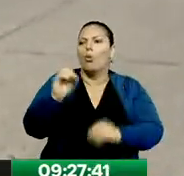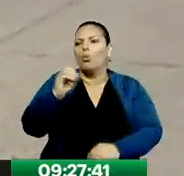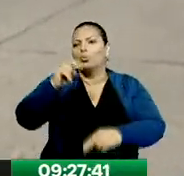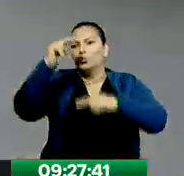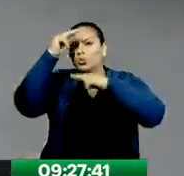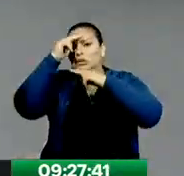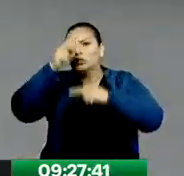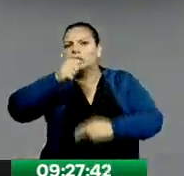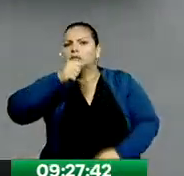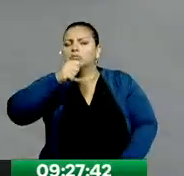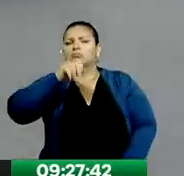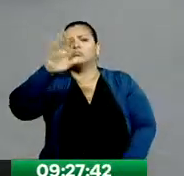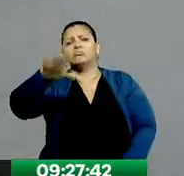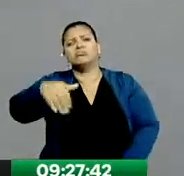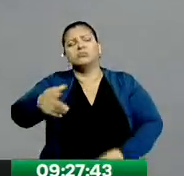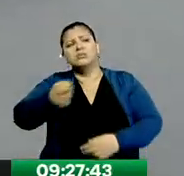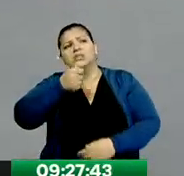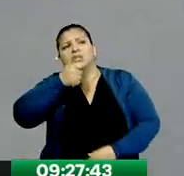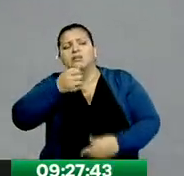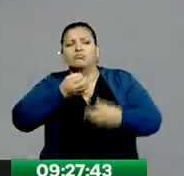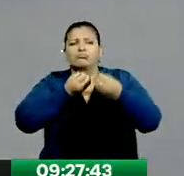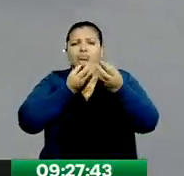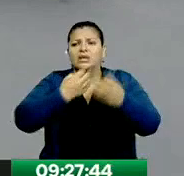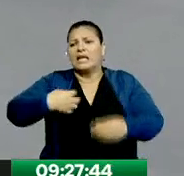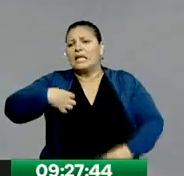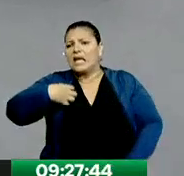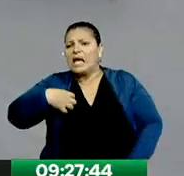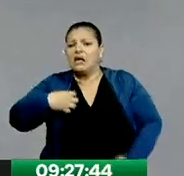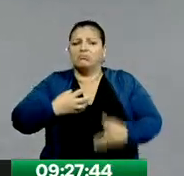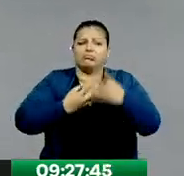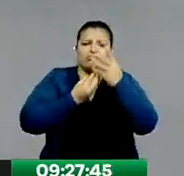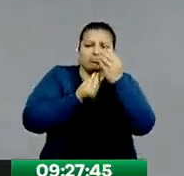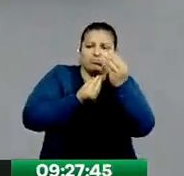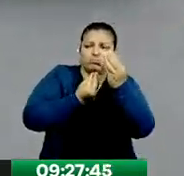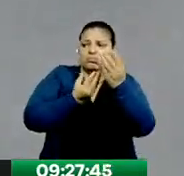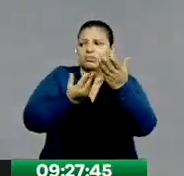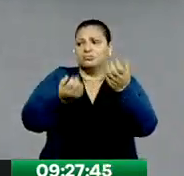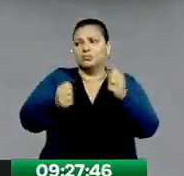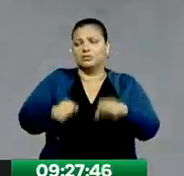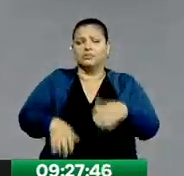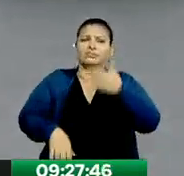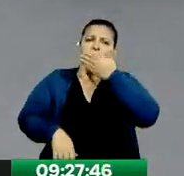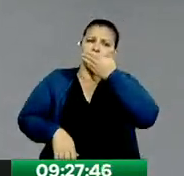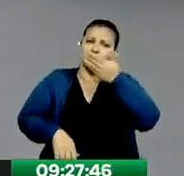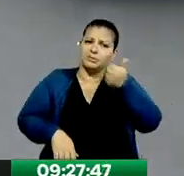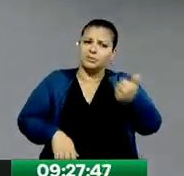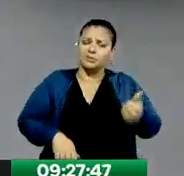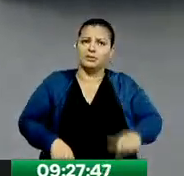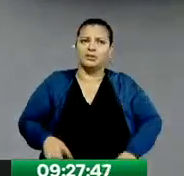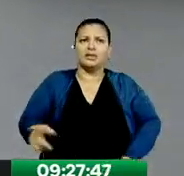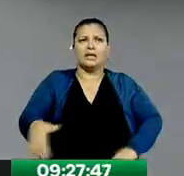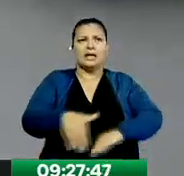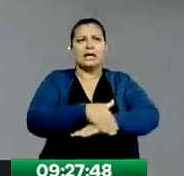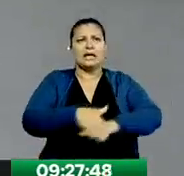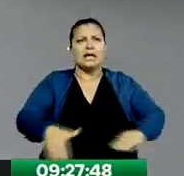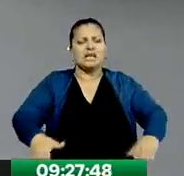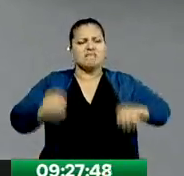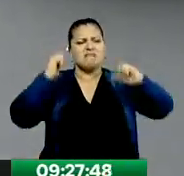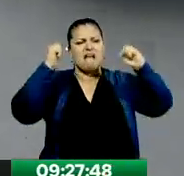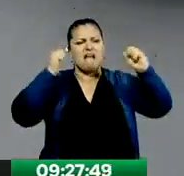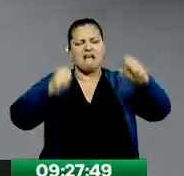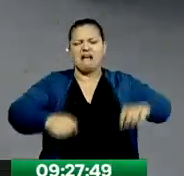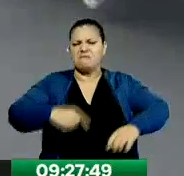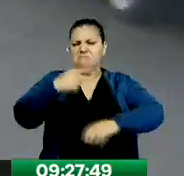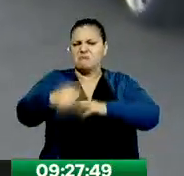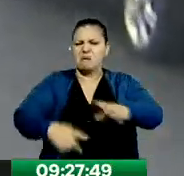que conozcan sus reclamos, su inconformidad con la administración y que puedan tener